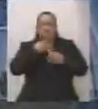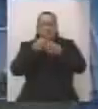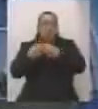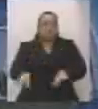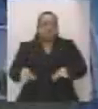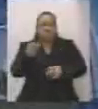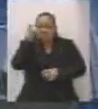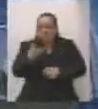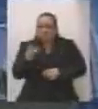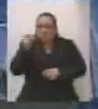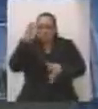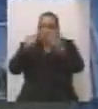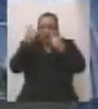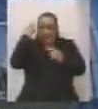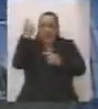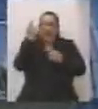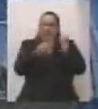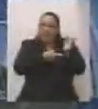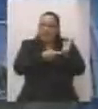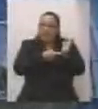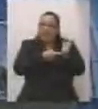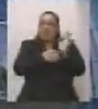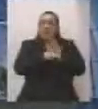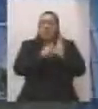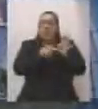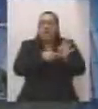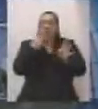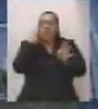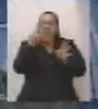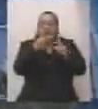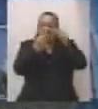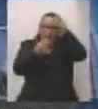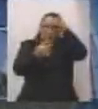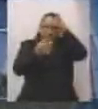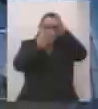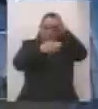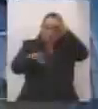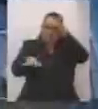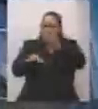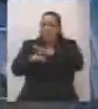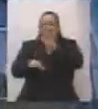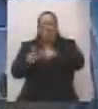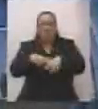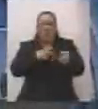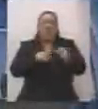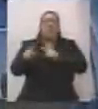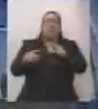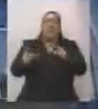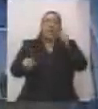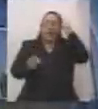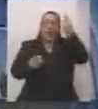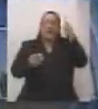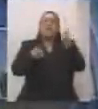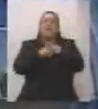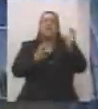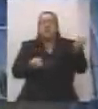el talento del gerente, y eso hace que los niveles